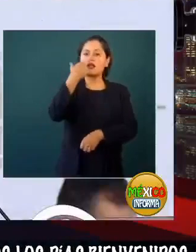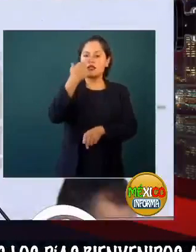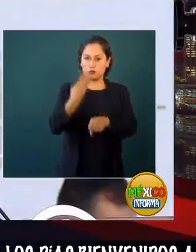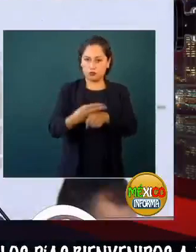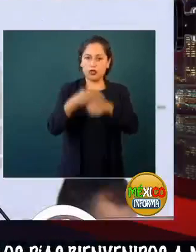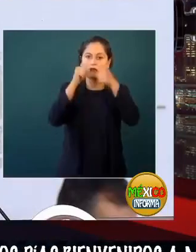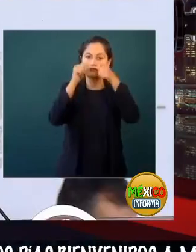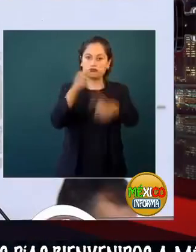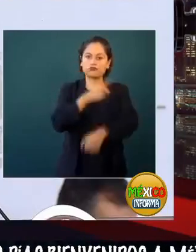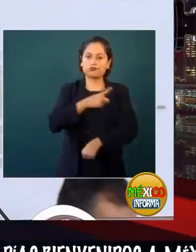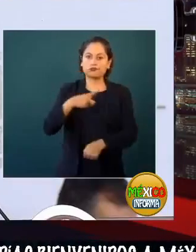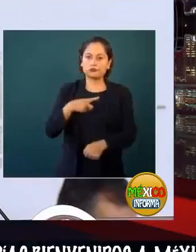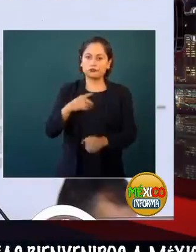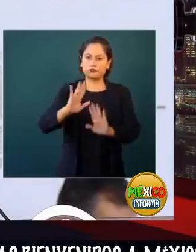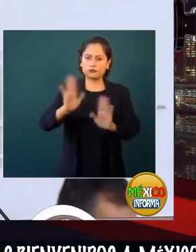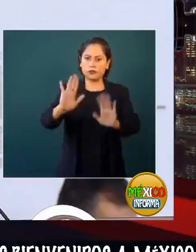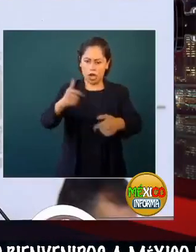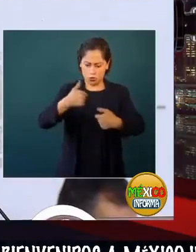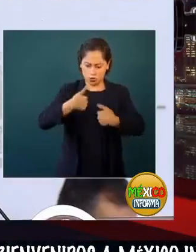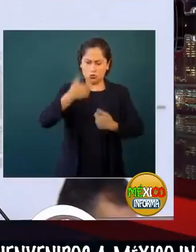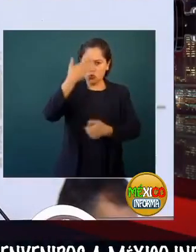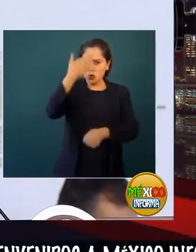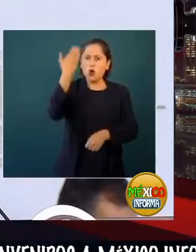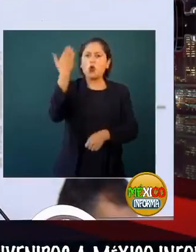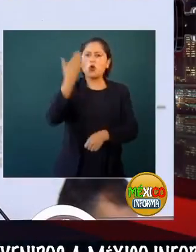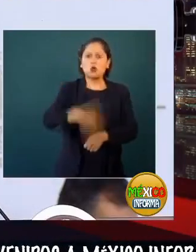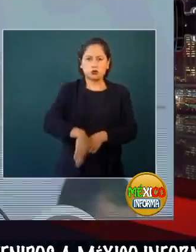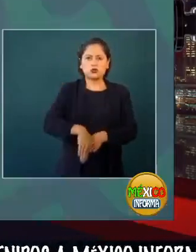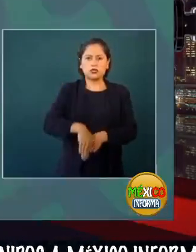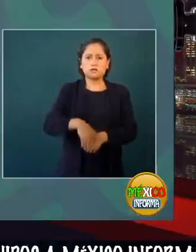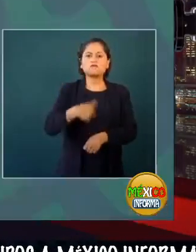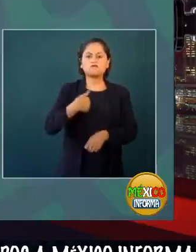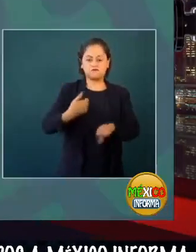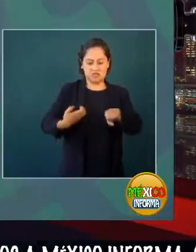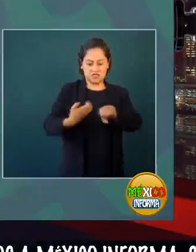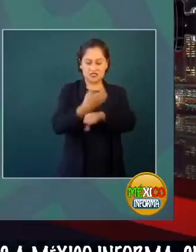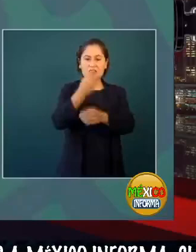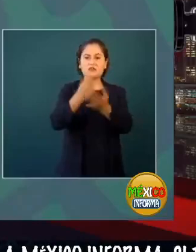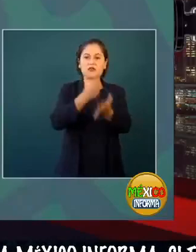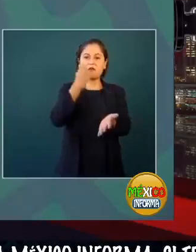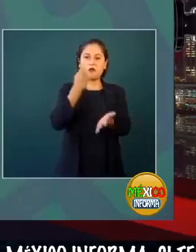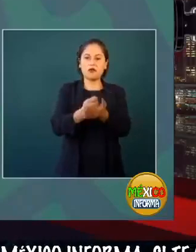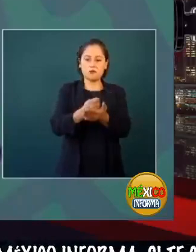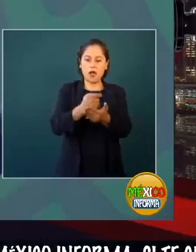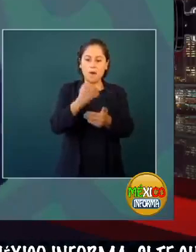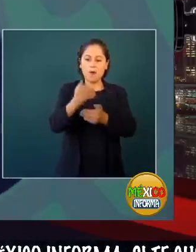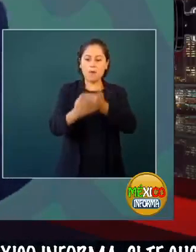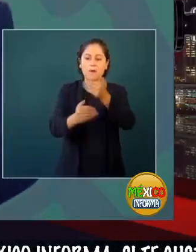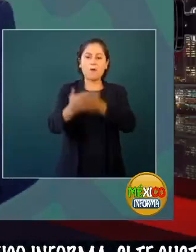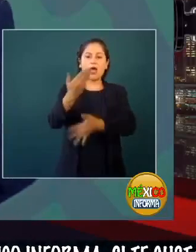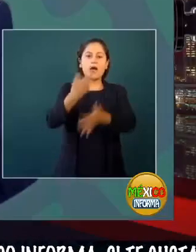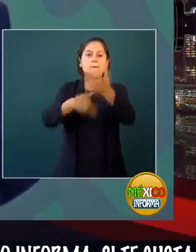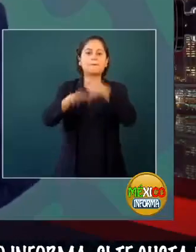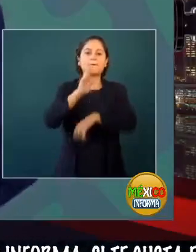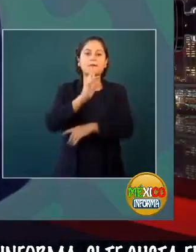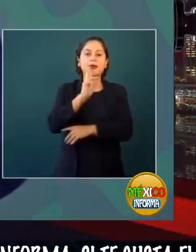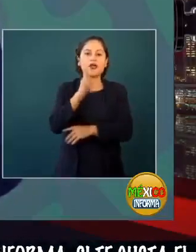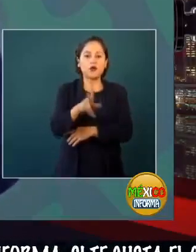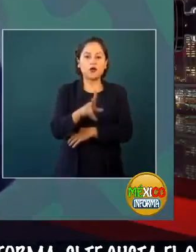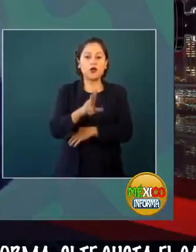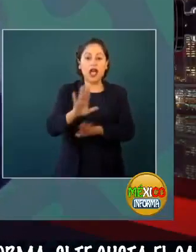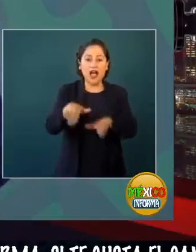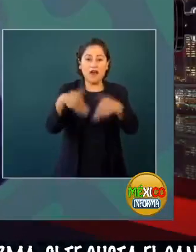claro yo tengo muy claro que entre mejor lleva ya tamaulipas en estos años va a arreciar la prisa de los